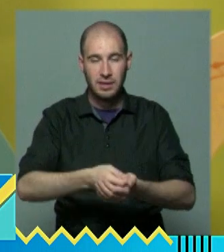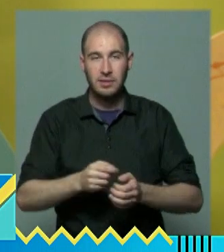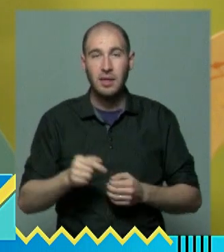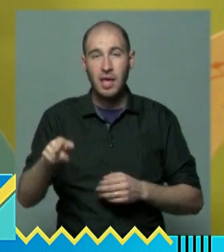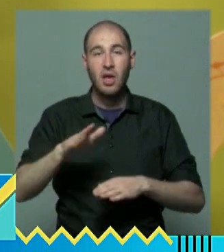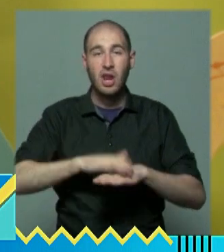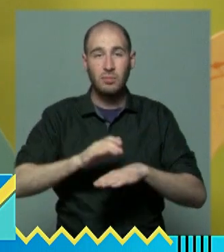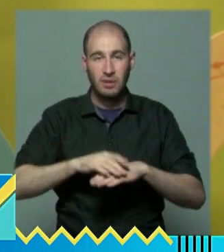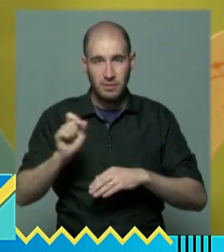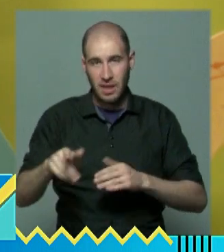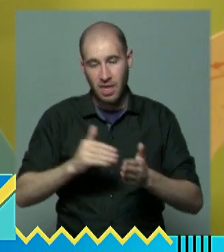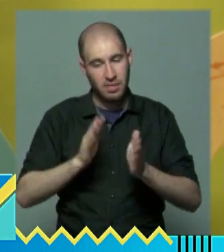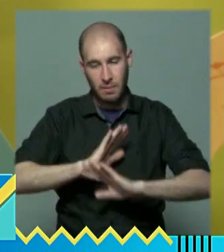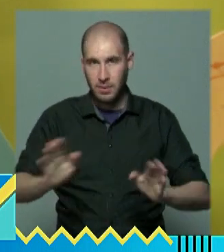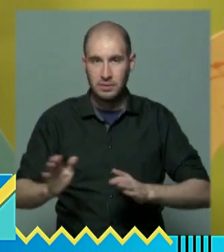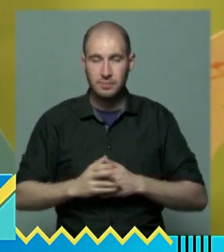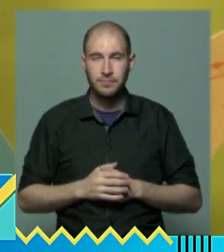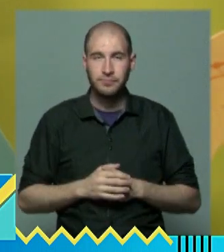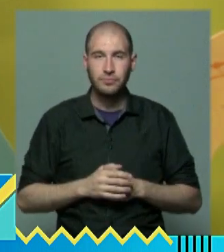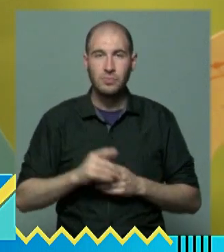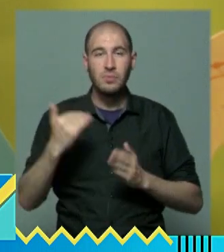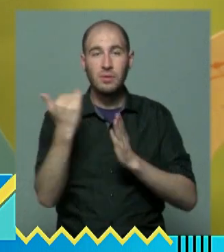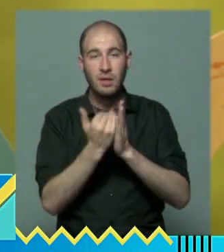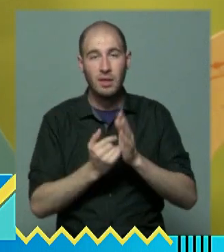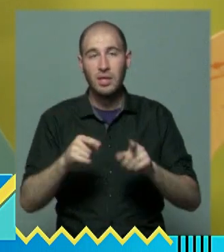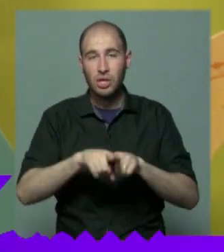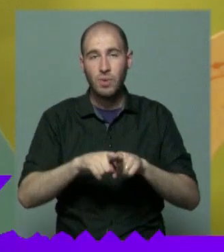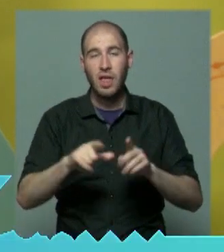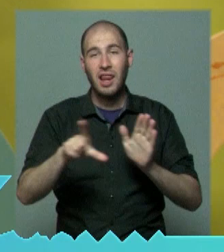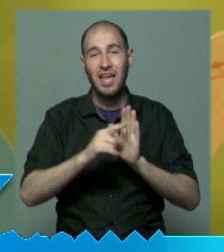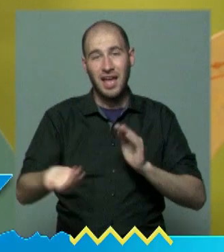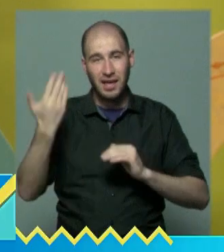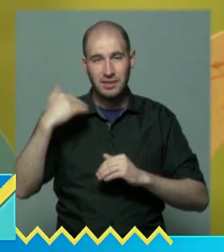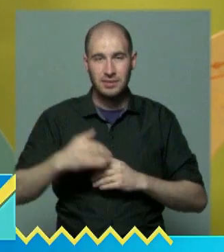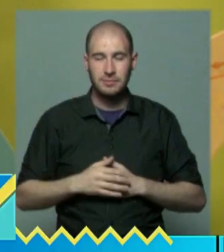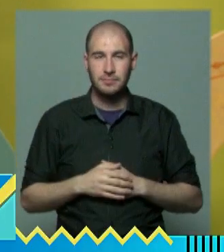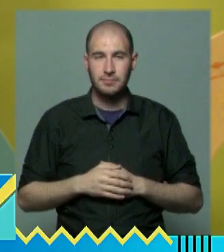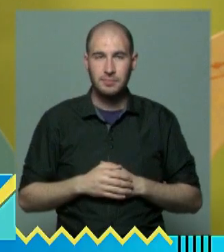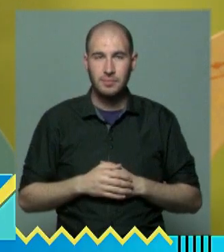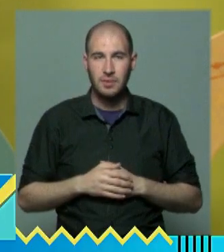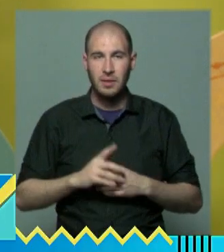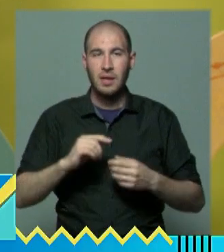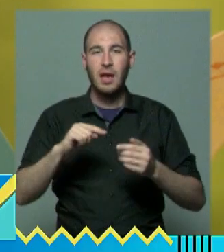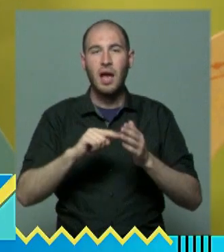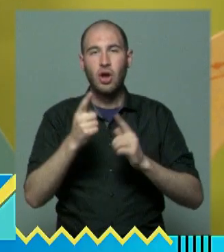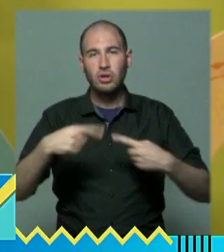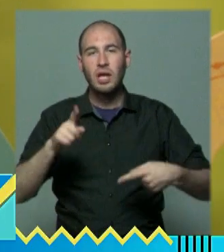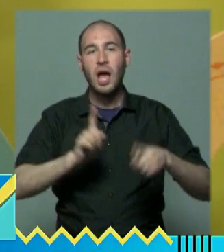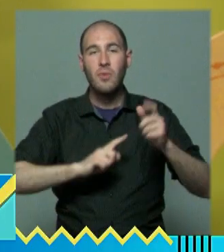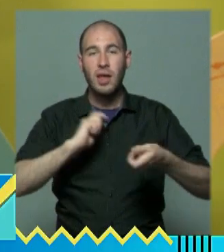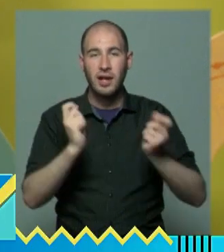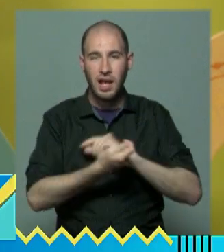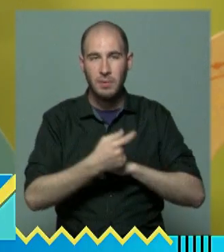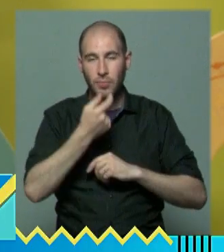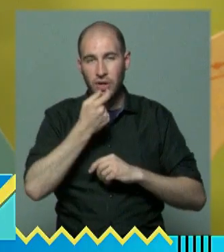su responsabilidad, que es un poco reafirmar el criterio que tenía la norma originalmente. Se modifican algunas cuestiones